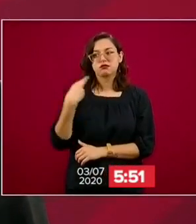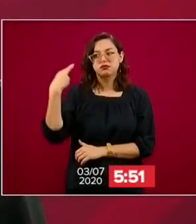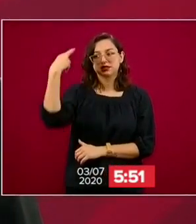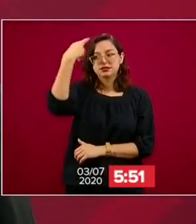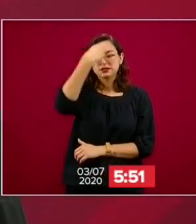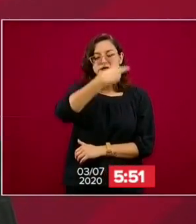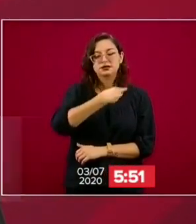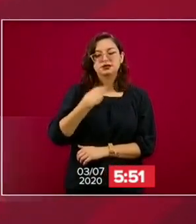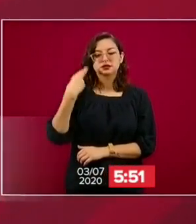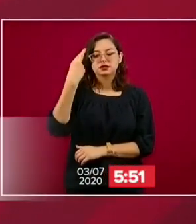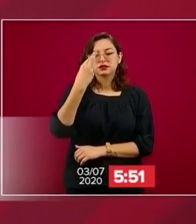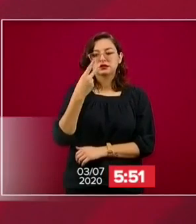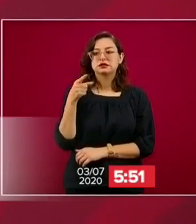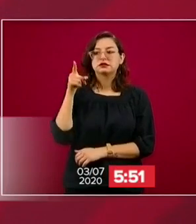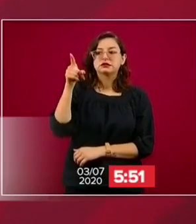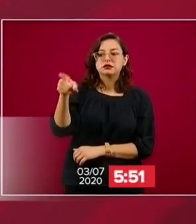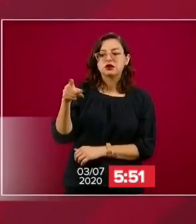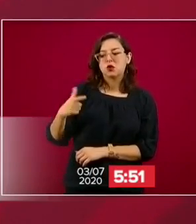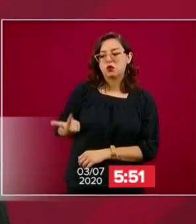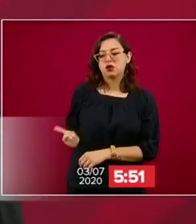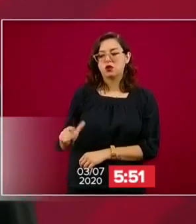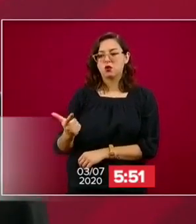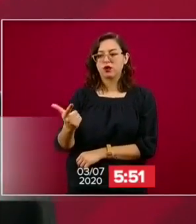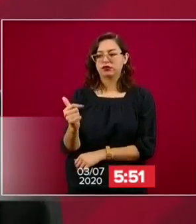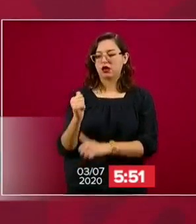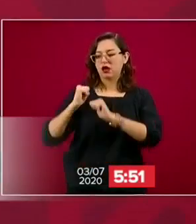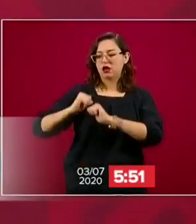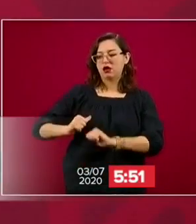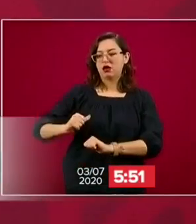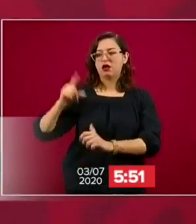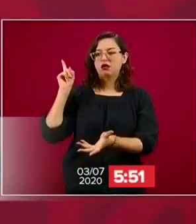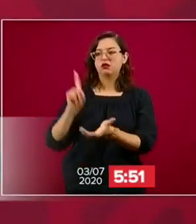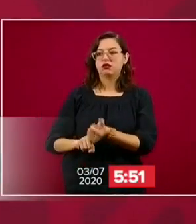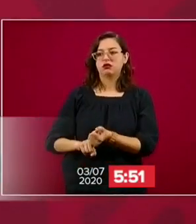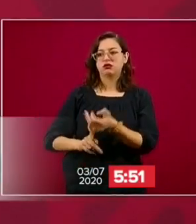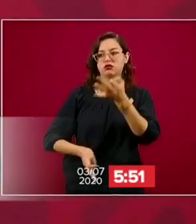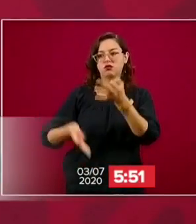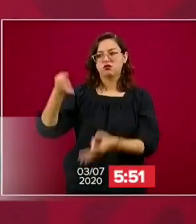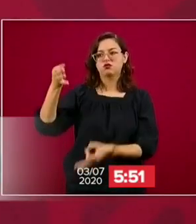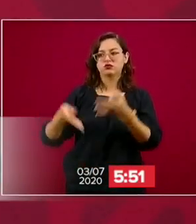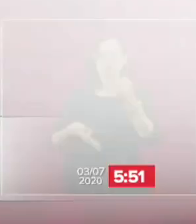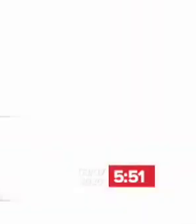de los órganos encargados de impartir justicia en Guanajuato.